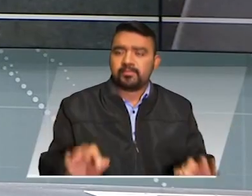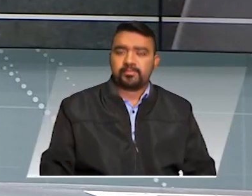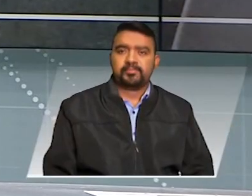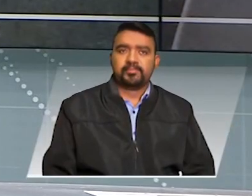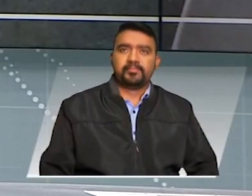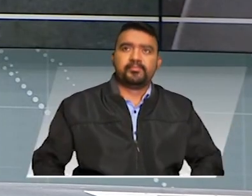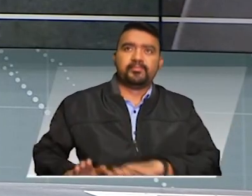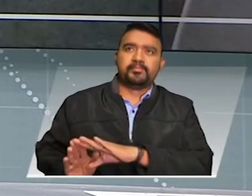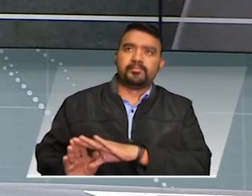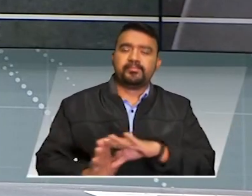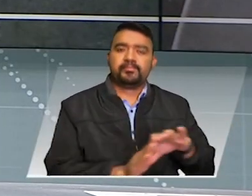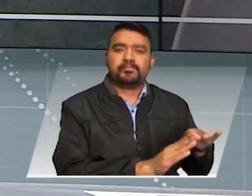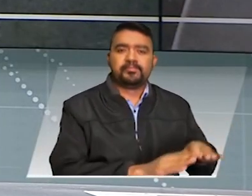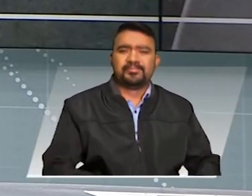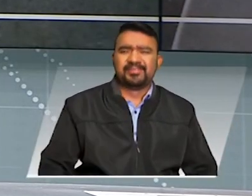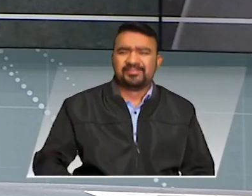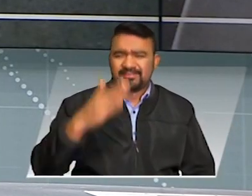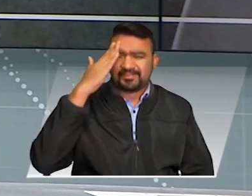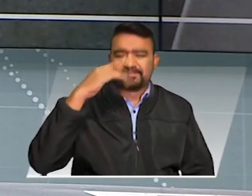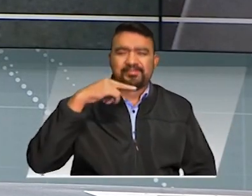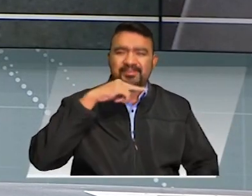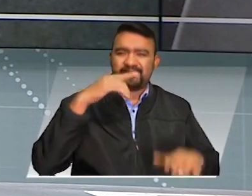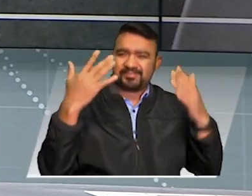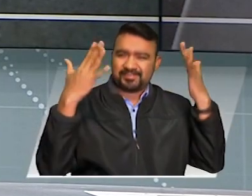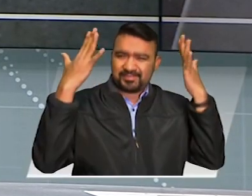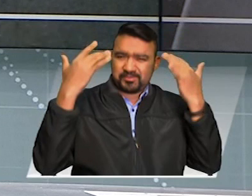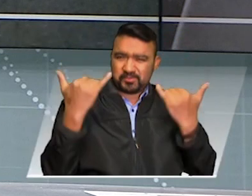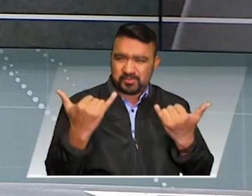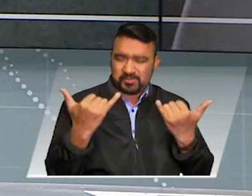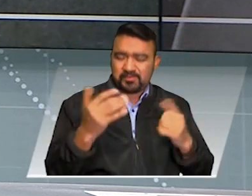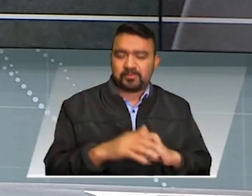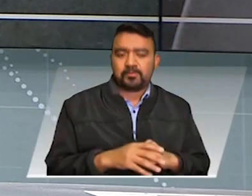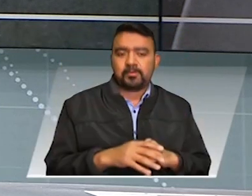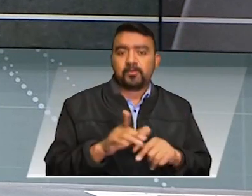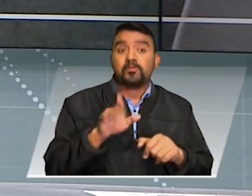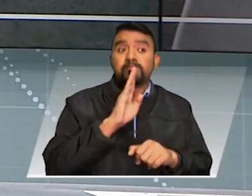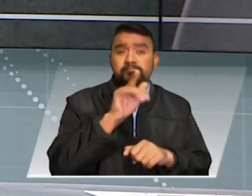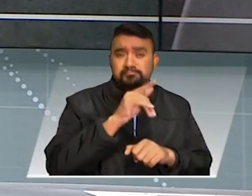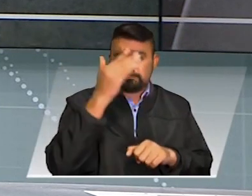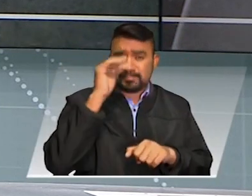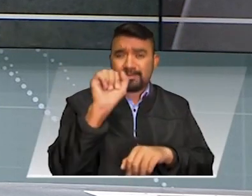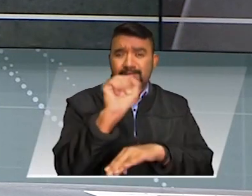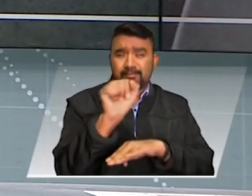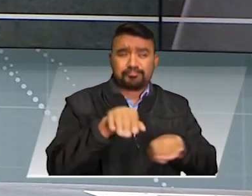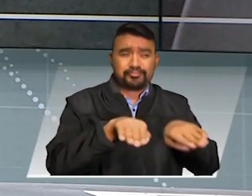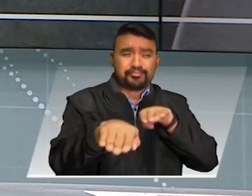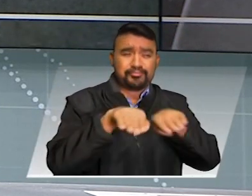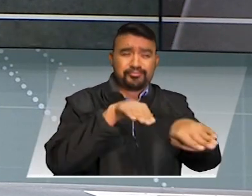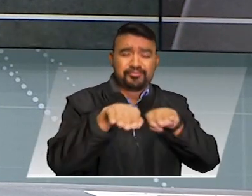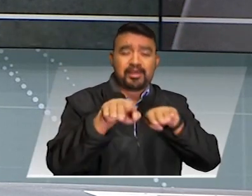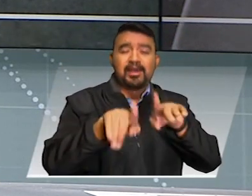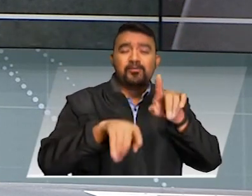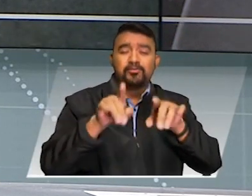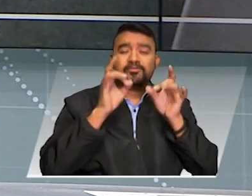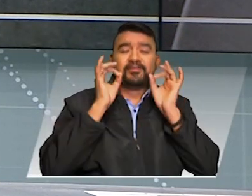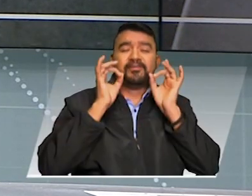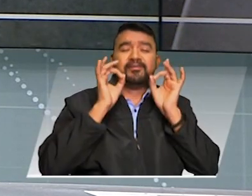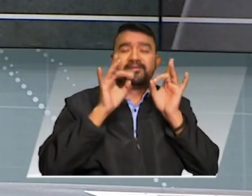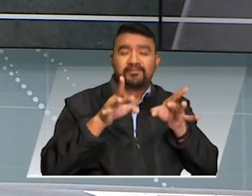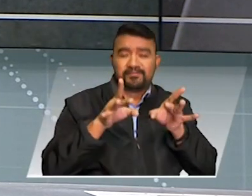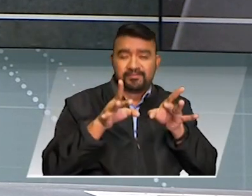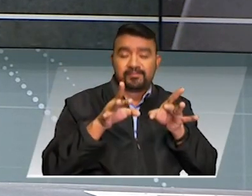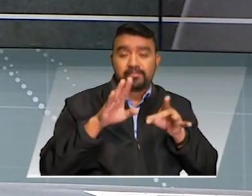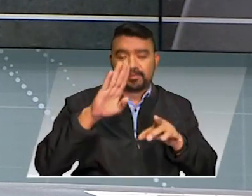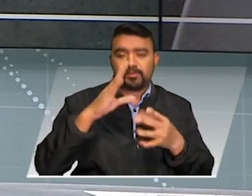con el avance del puente festivo lamentablemente las autoridades también reportan siniestros en las vías durante las fiestas de san pedro y san pablo